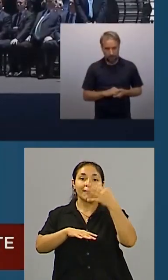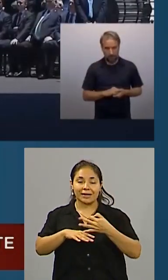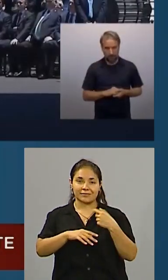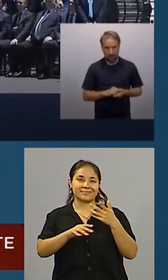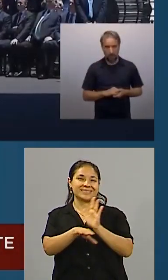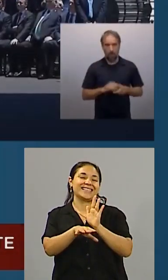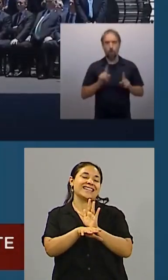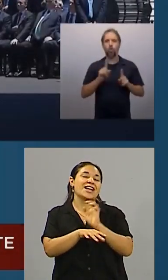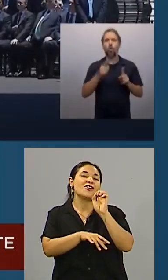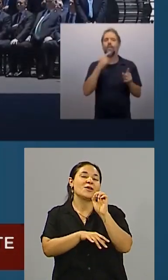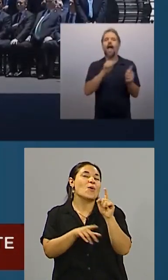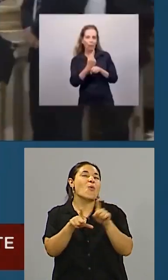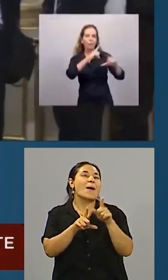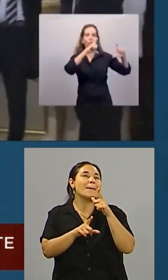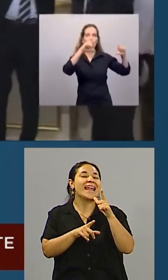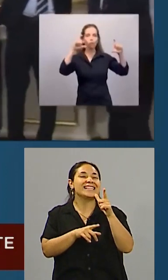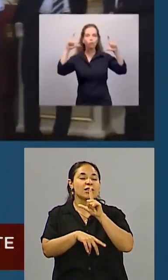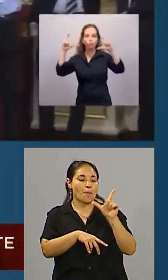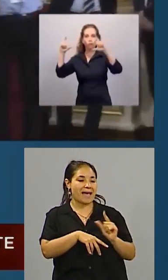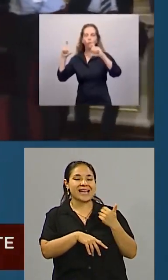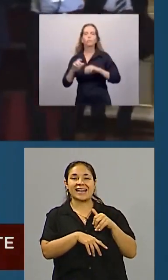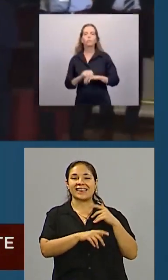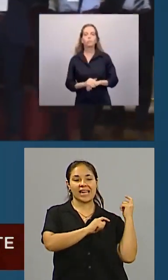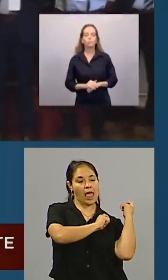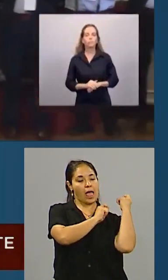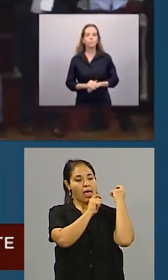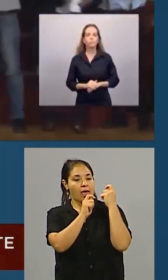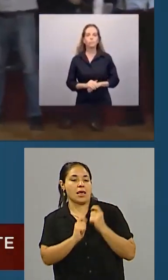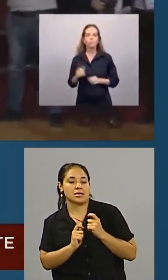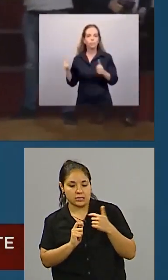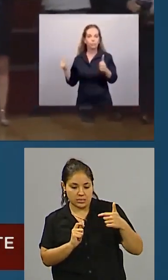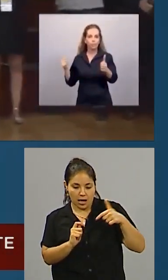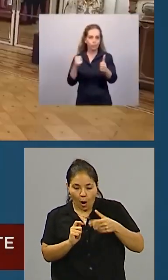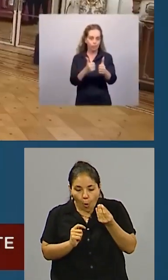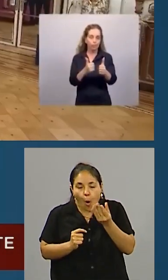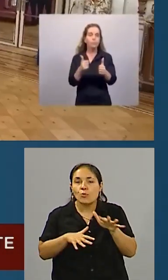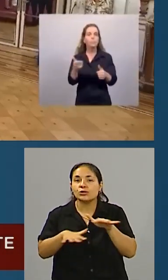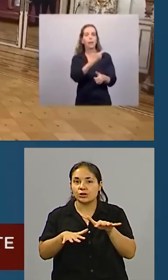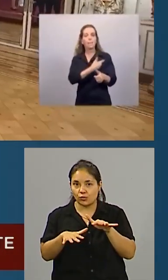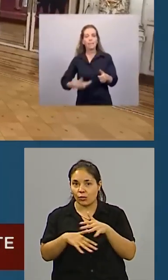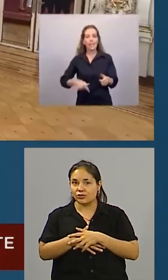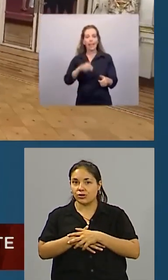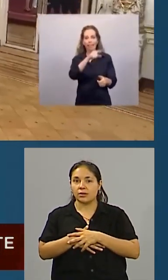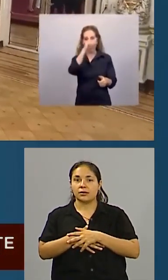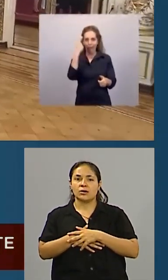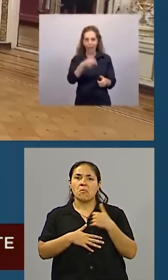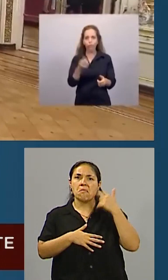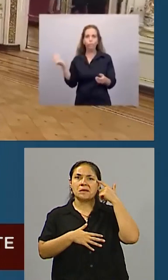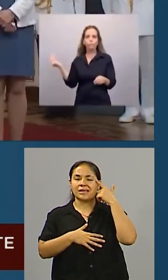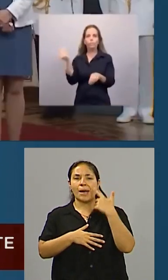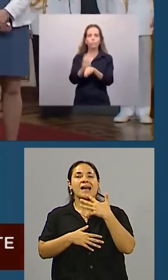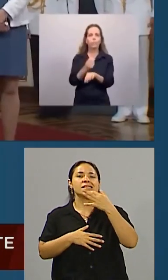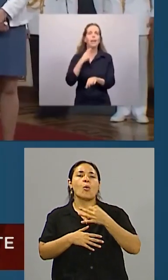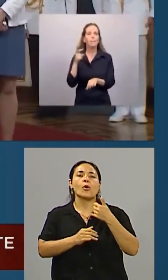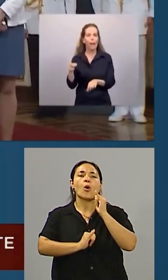herencia bendita que se habla y mucho. Pero bueno, uno pensaba que iba a ser más realista. ¿Por qué entendés vos